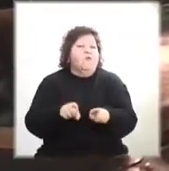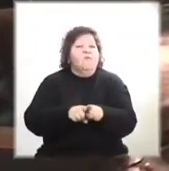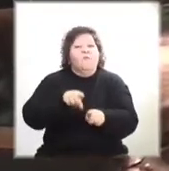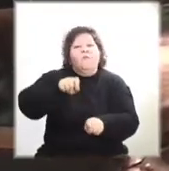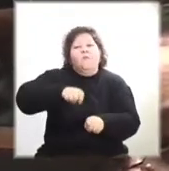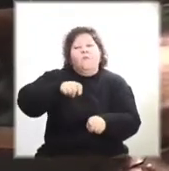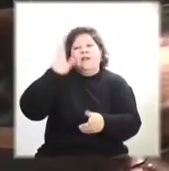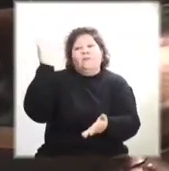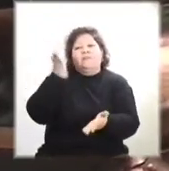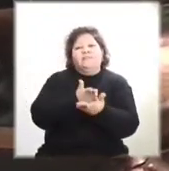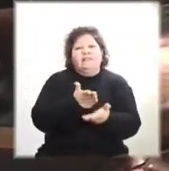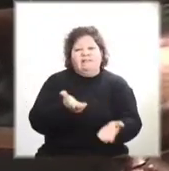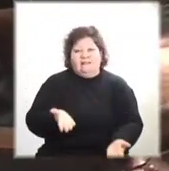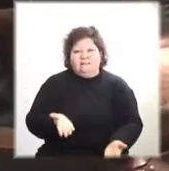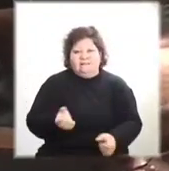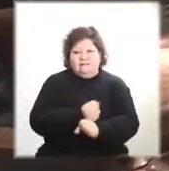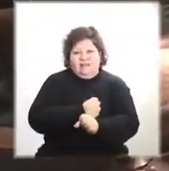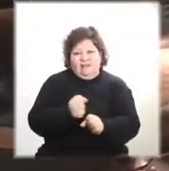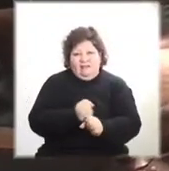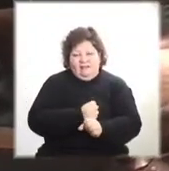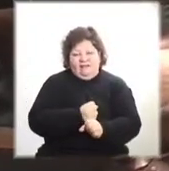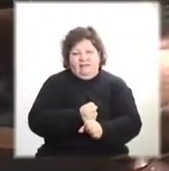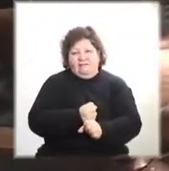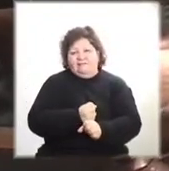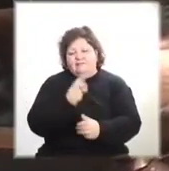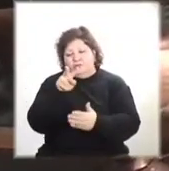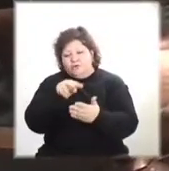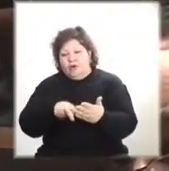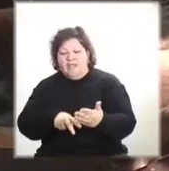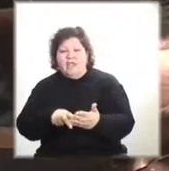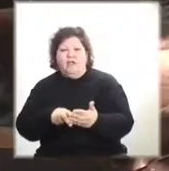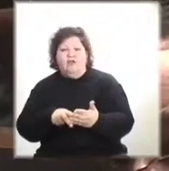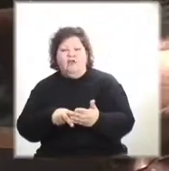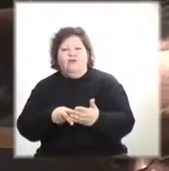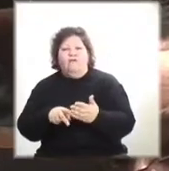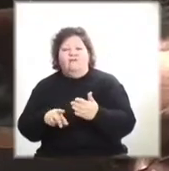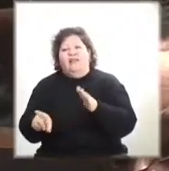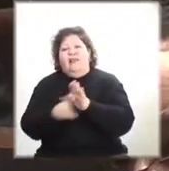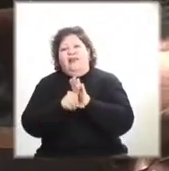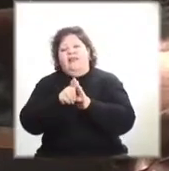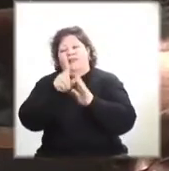ejemplo, el informe de la Institución Nacional de Derechos Humanos en lo que respecta a la LUC,